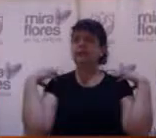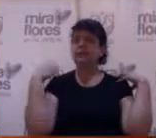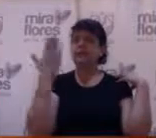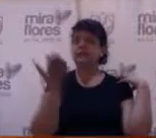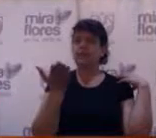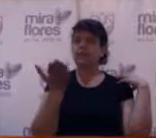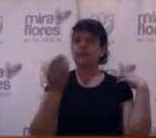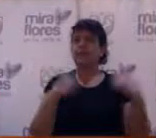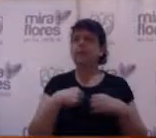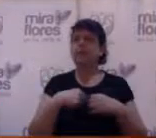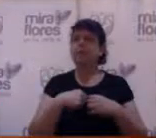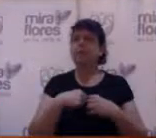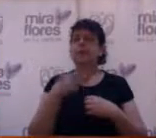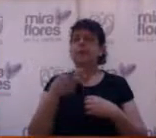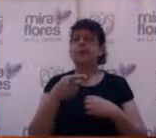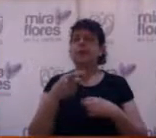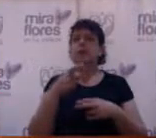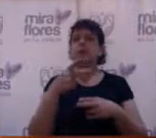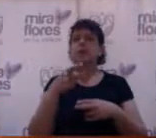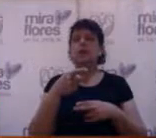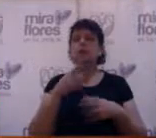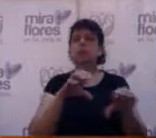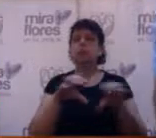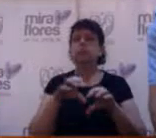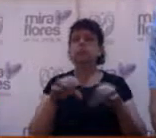sirva realizarla en este momento.